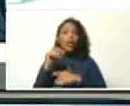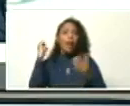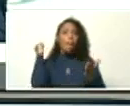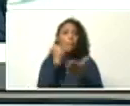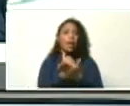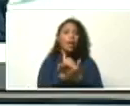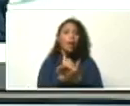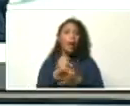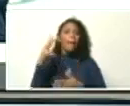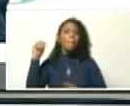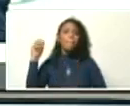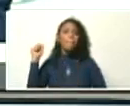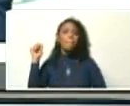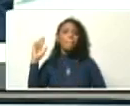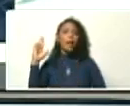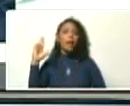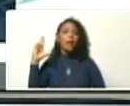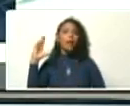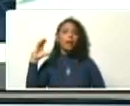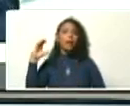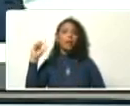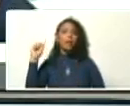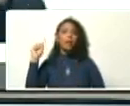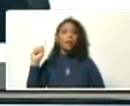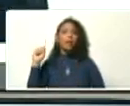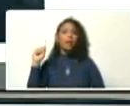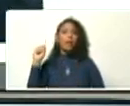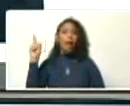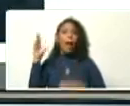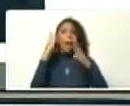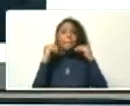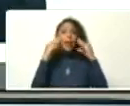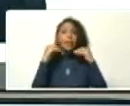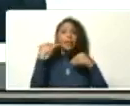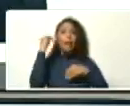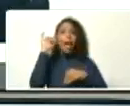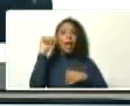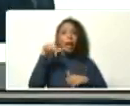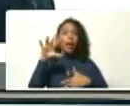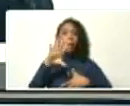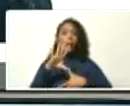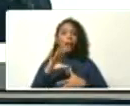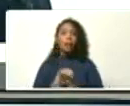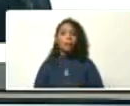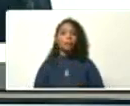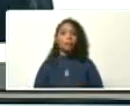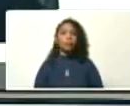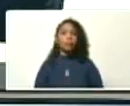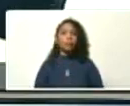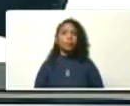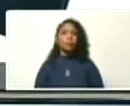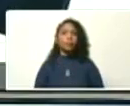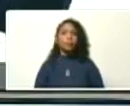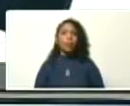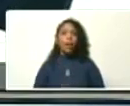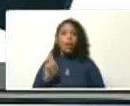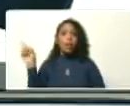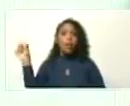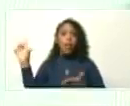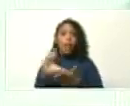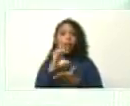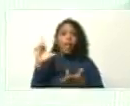Mars Hadverlar. Experiencias que hay en nuestra América. Y este libro